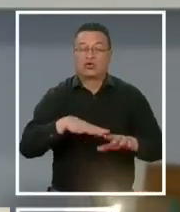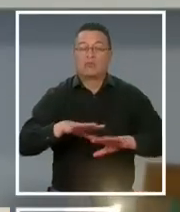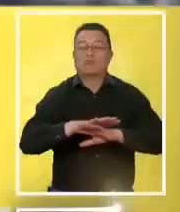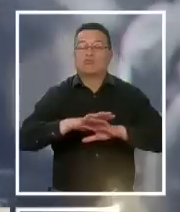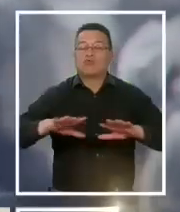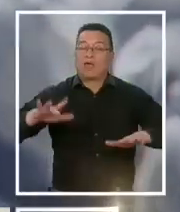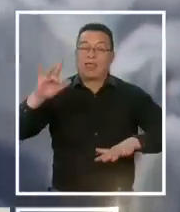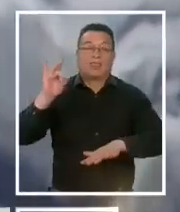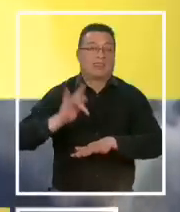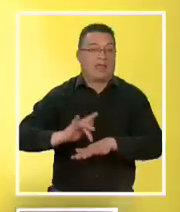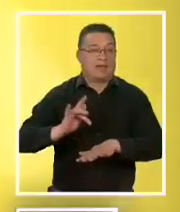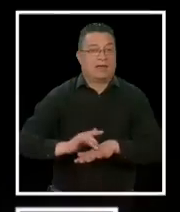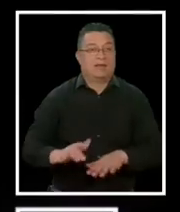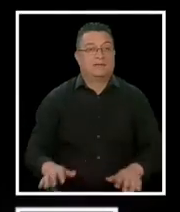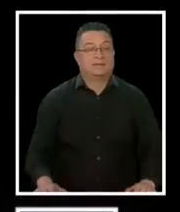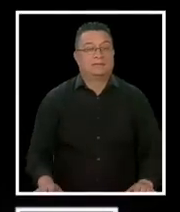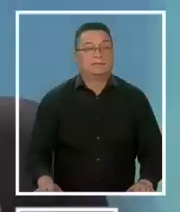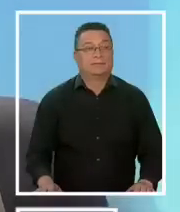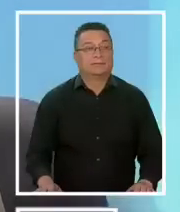crítica